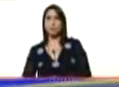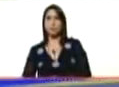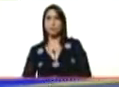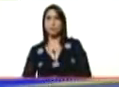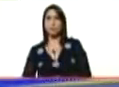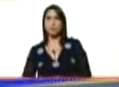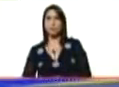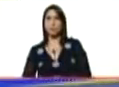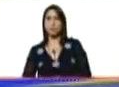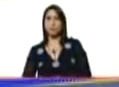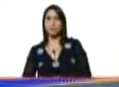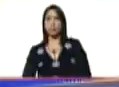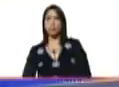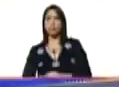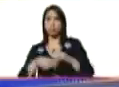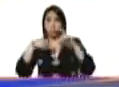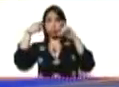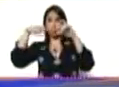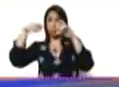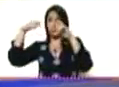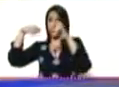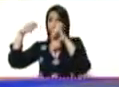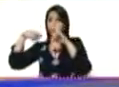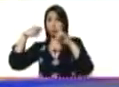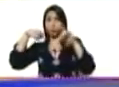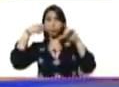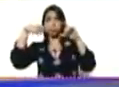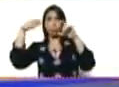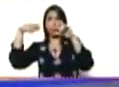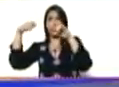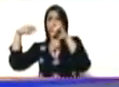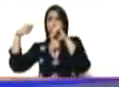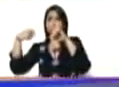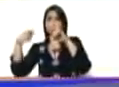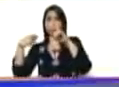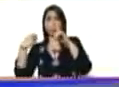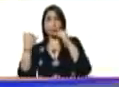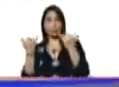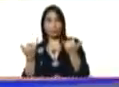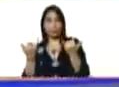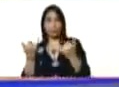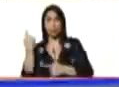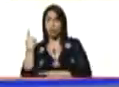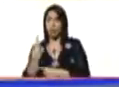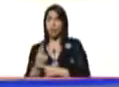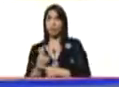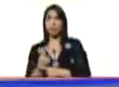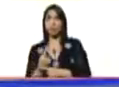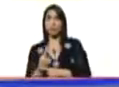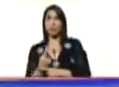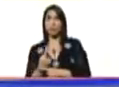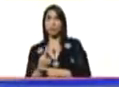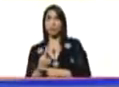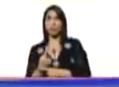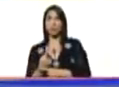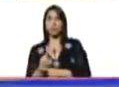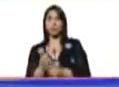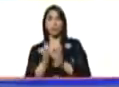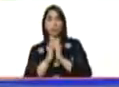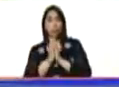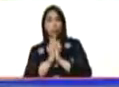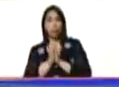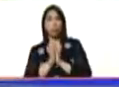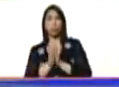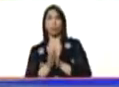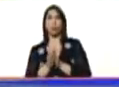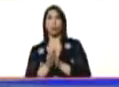En documentales, pero en caliente. Documentales para el cine, la televisión,